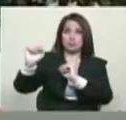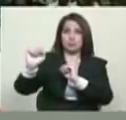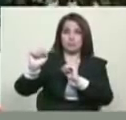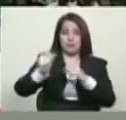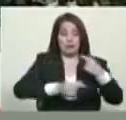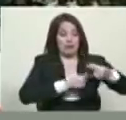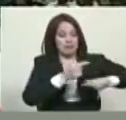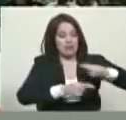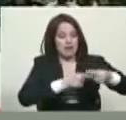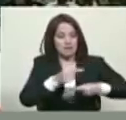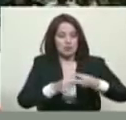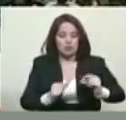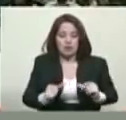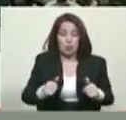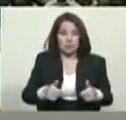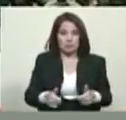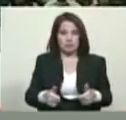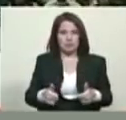generación que está convencido